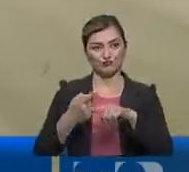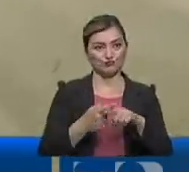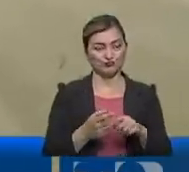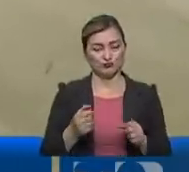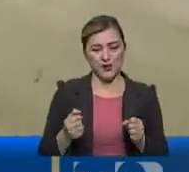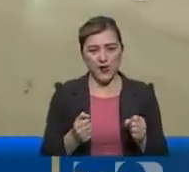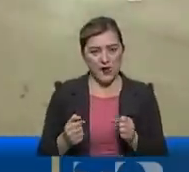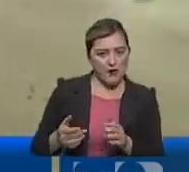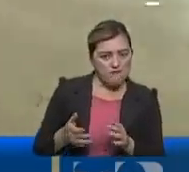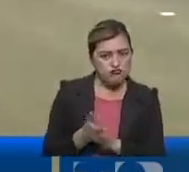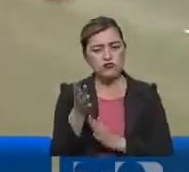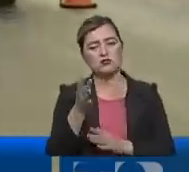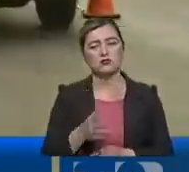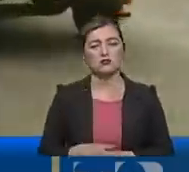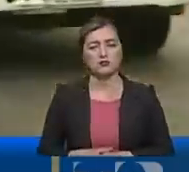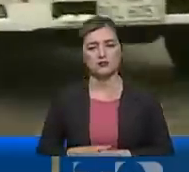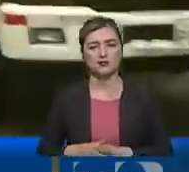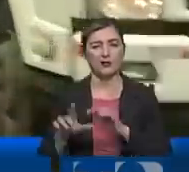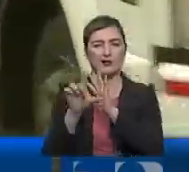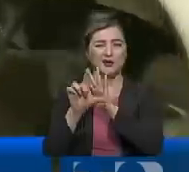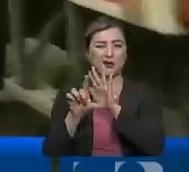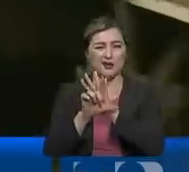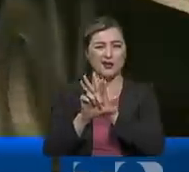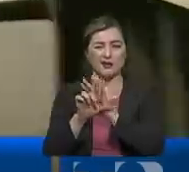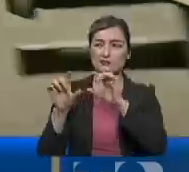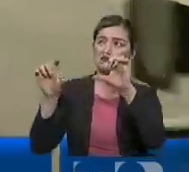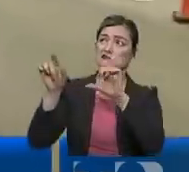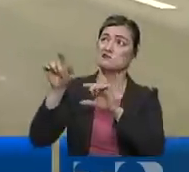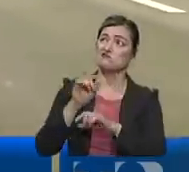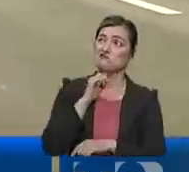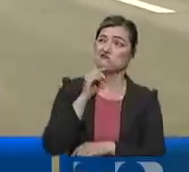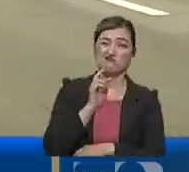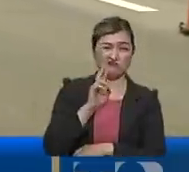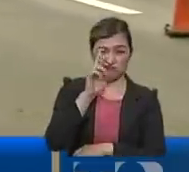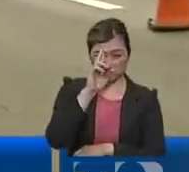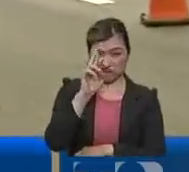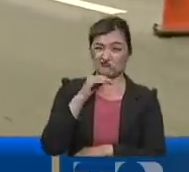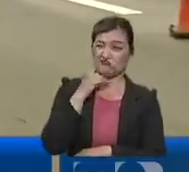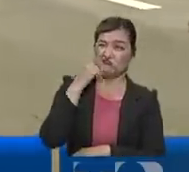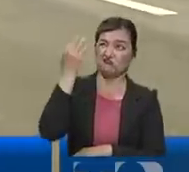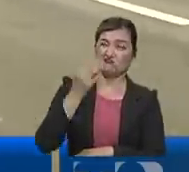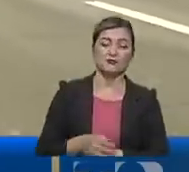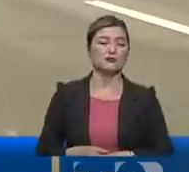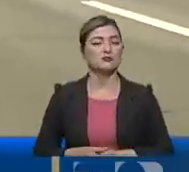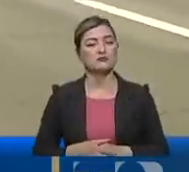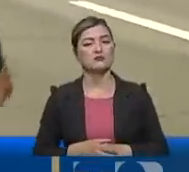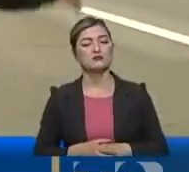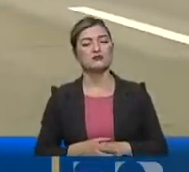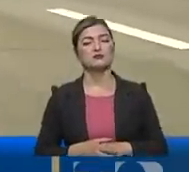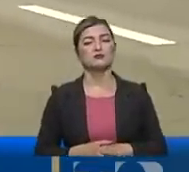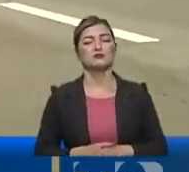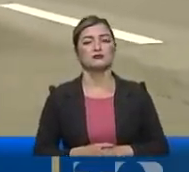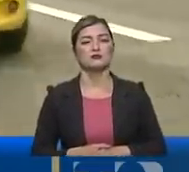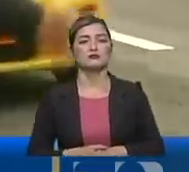de velocidad, el irrespeto a las señales de tránsito. De igual manera, tomemos en consideración que hemos